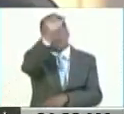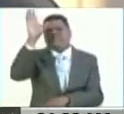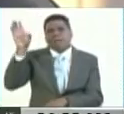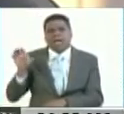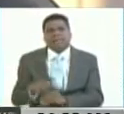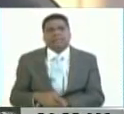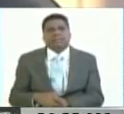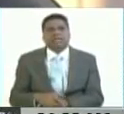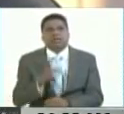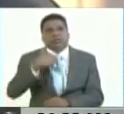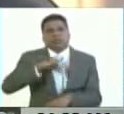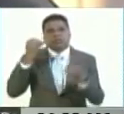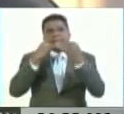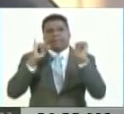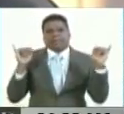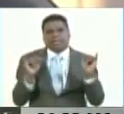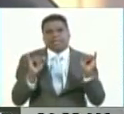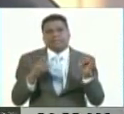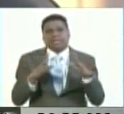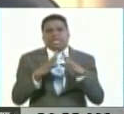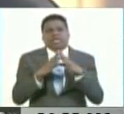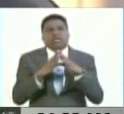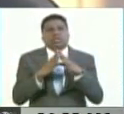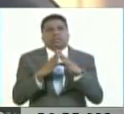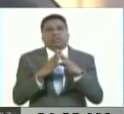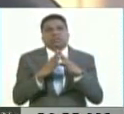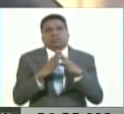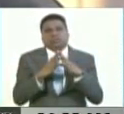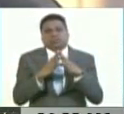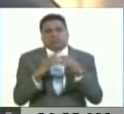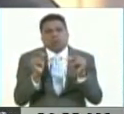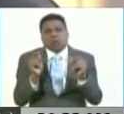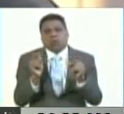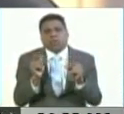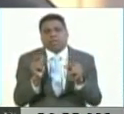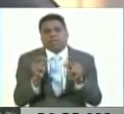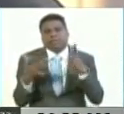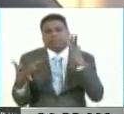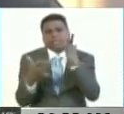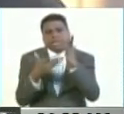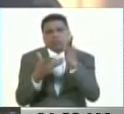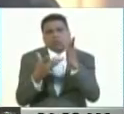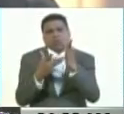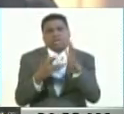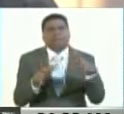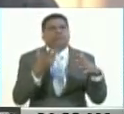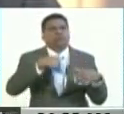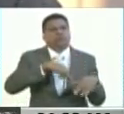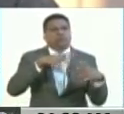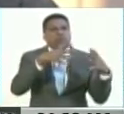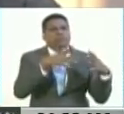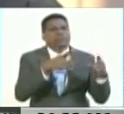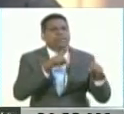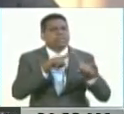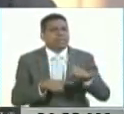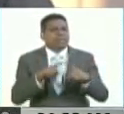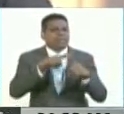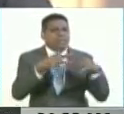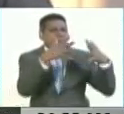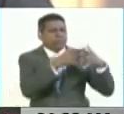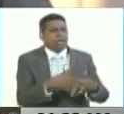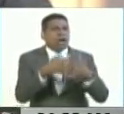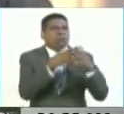tecnológica. Nosotros seguimos dependiendo de Estados Unidos para lo que es el NAT. El NAT es como una especie de... Bueno, para la persona que más o